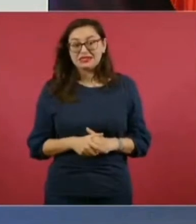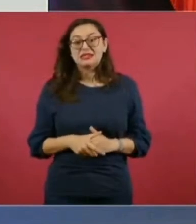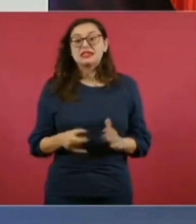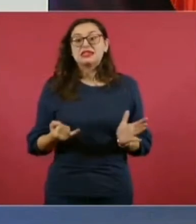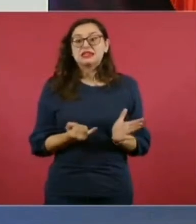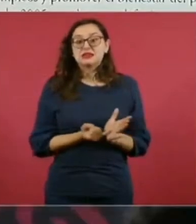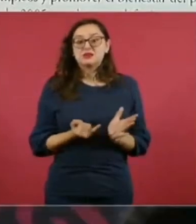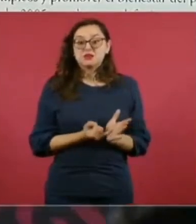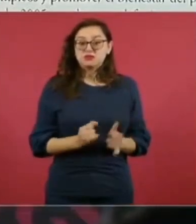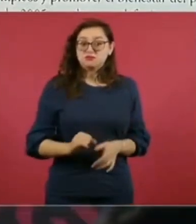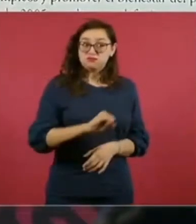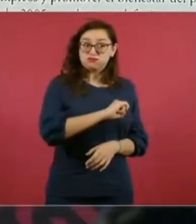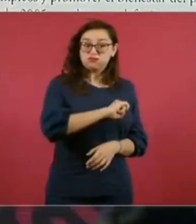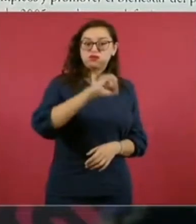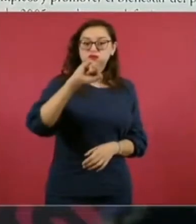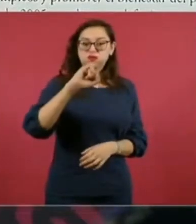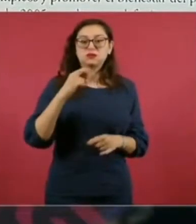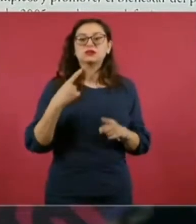roqueseñal.